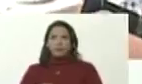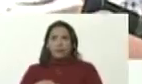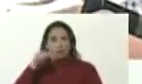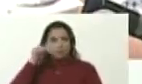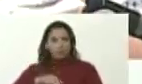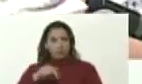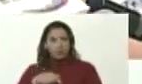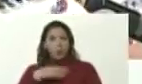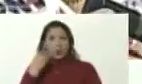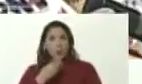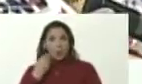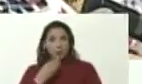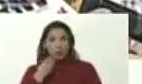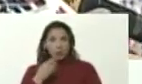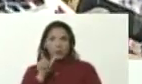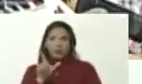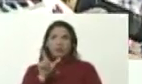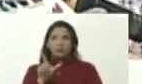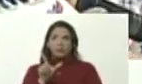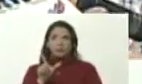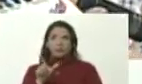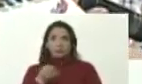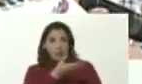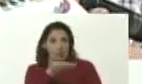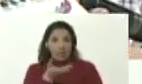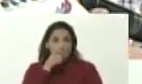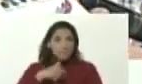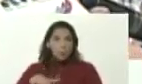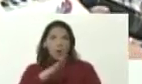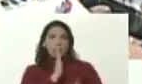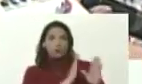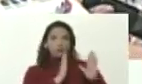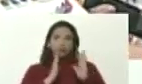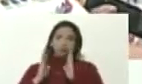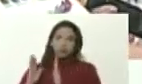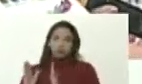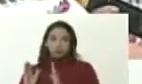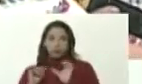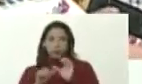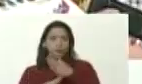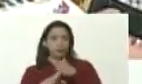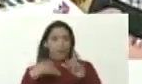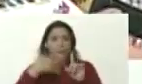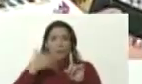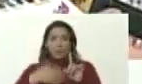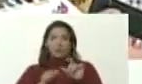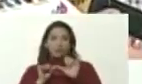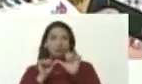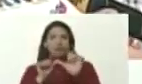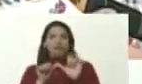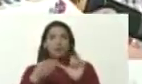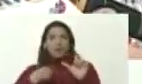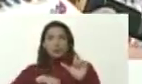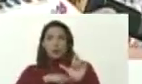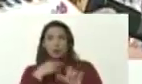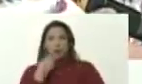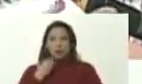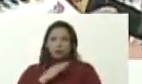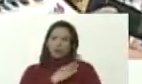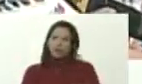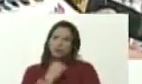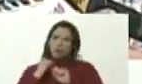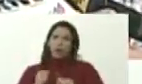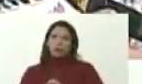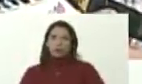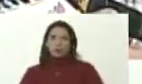es la juventud del PSUV. Este es el pueblo en organización permanente, en formación permanente. Es nuestra juventud, la fuerza